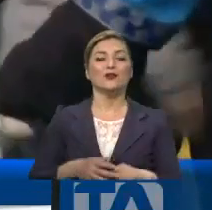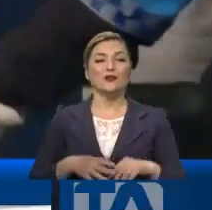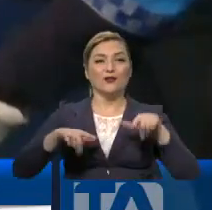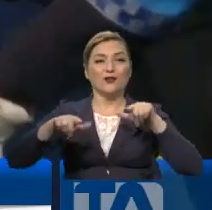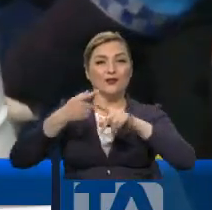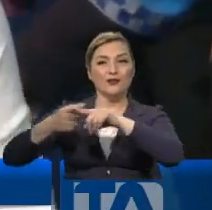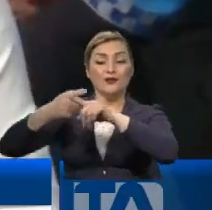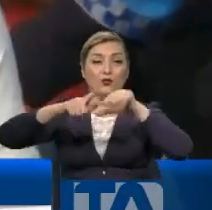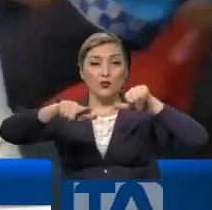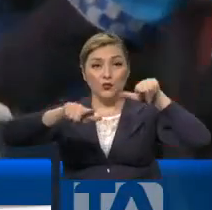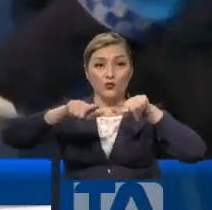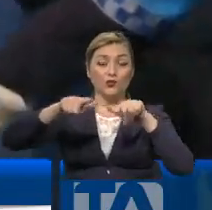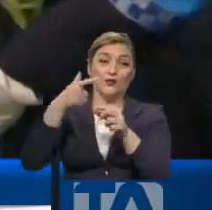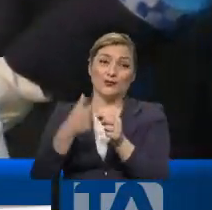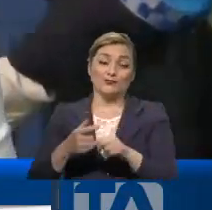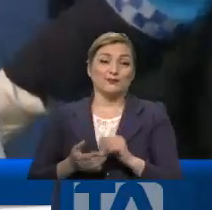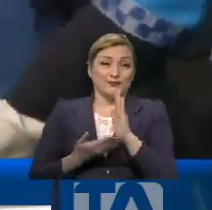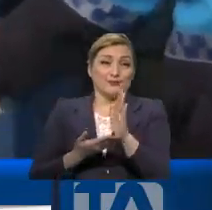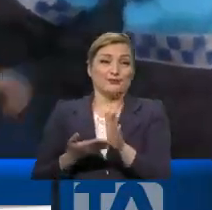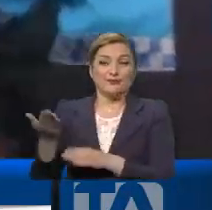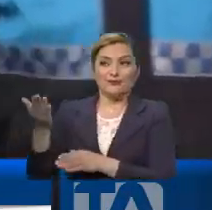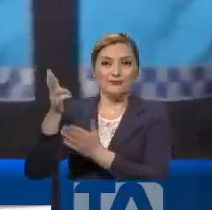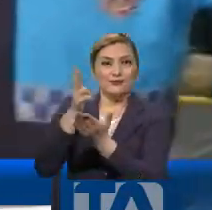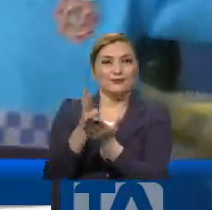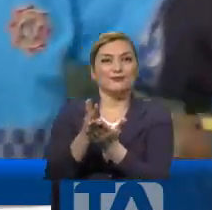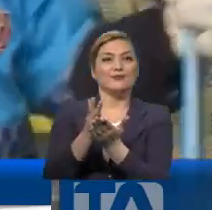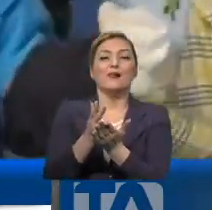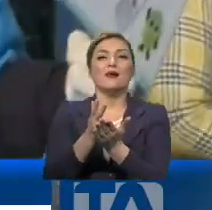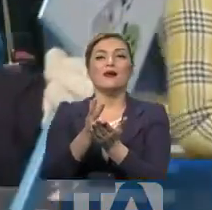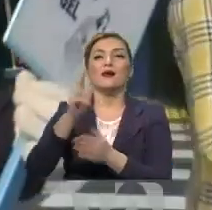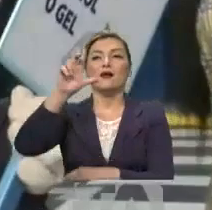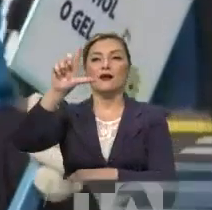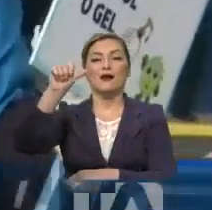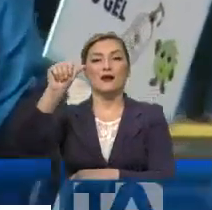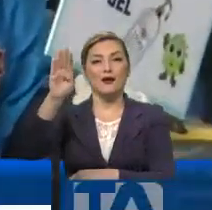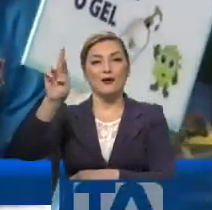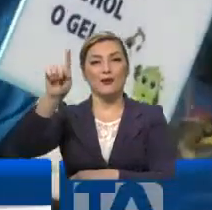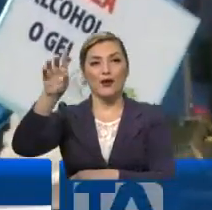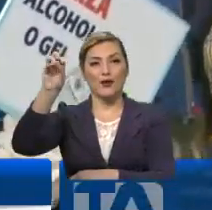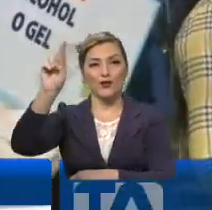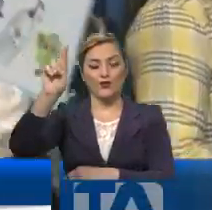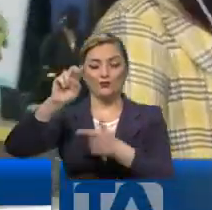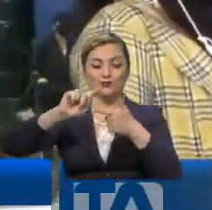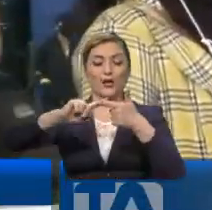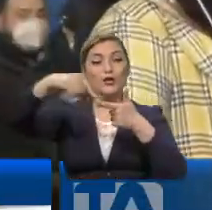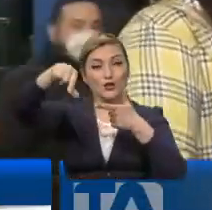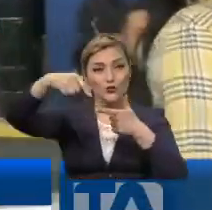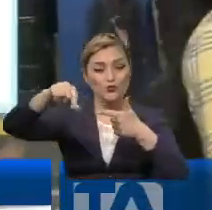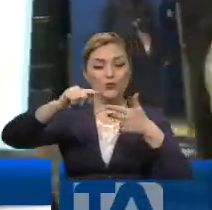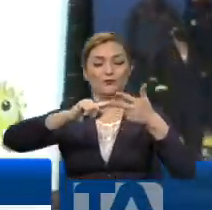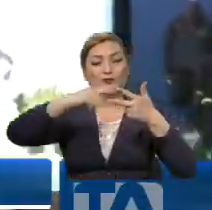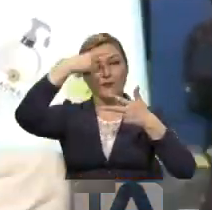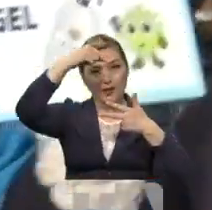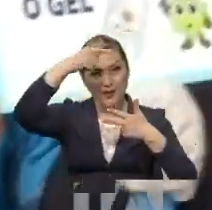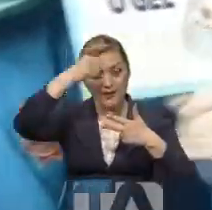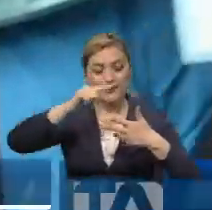realizando en diferentes partes de la ciudad, como por ejemplo en la estación del Labrador, en Quitumbe, en el Playón de la Marín y aquí en la